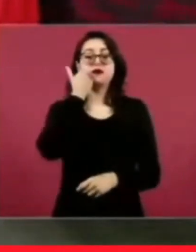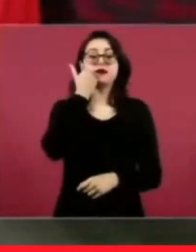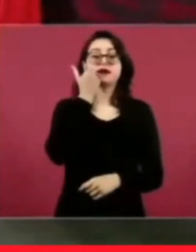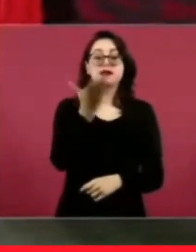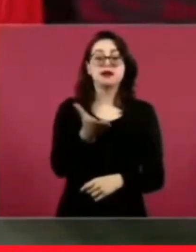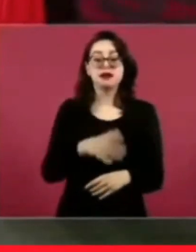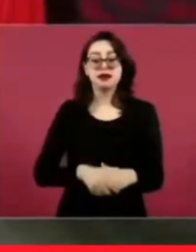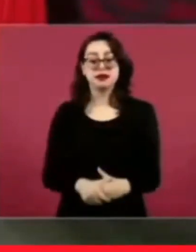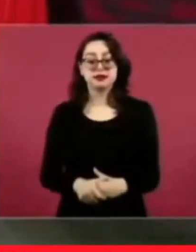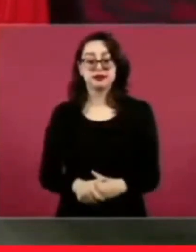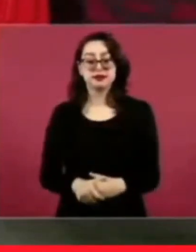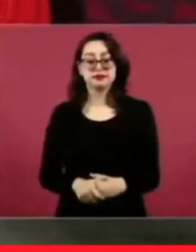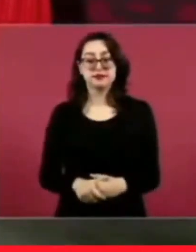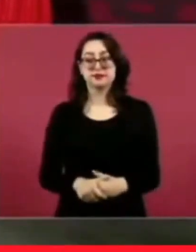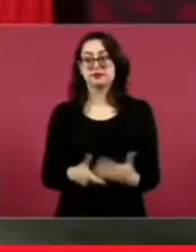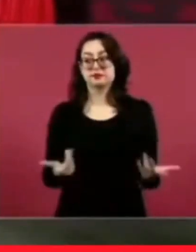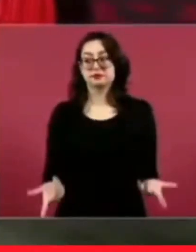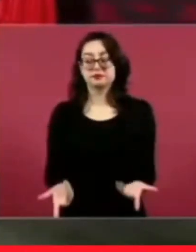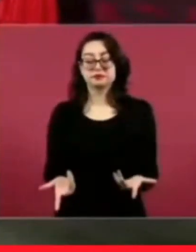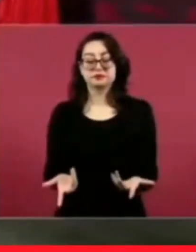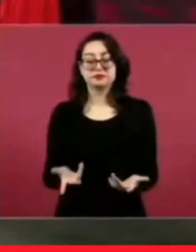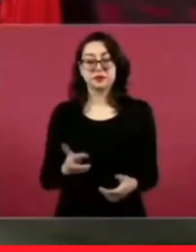de una república simulada.